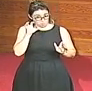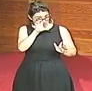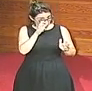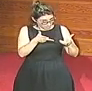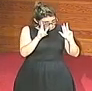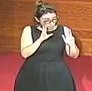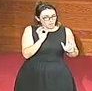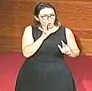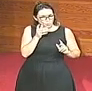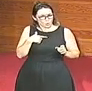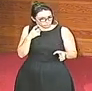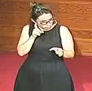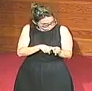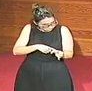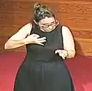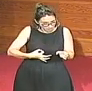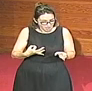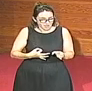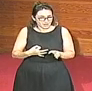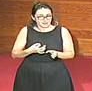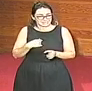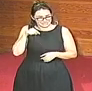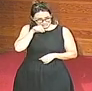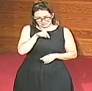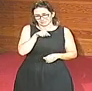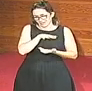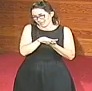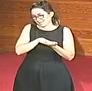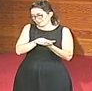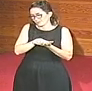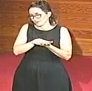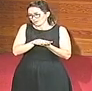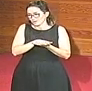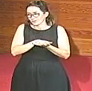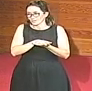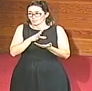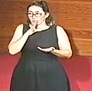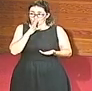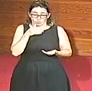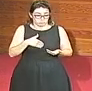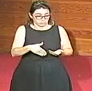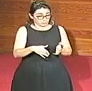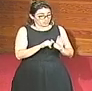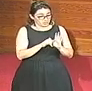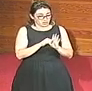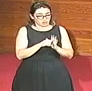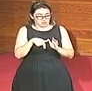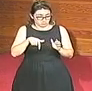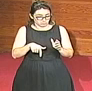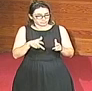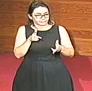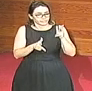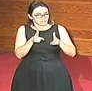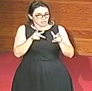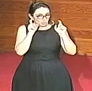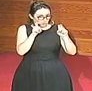porque participamos como ciudadanos? Entonces ahí voy. ¿Por qué no se vamos a tener dentro de poco aquí una nueva ley de educación vasca y tal? Pero el